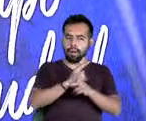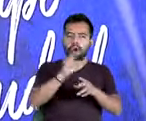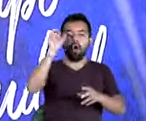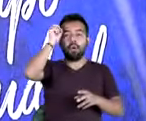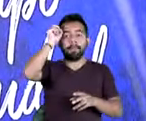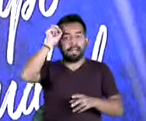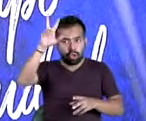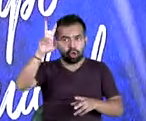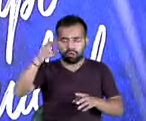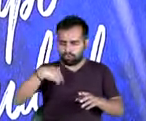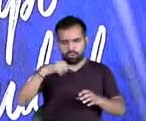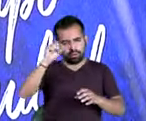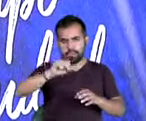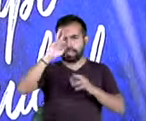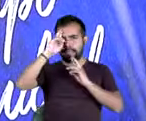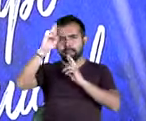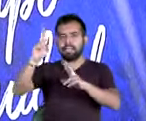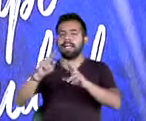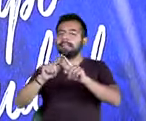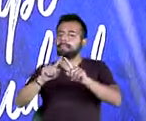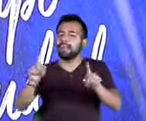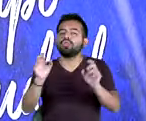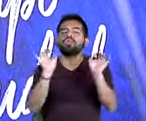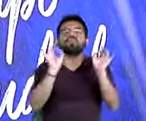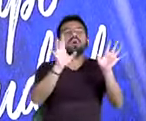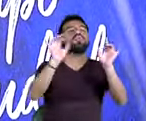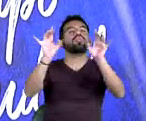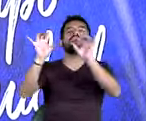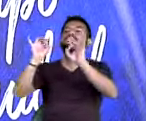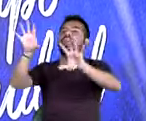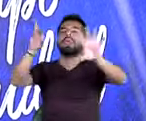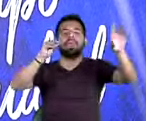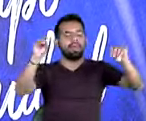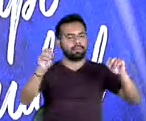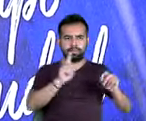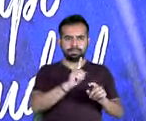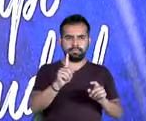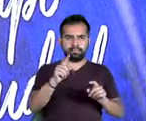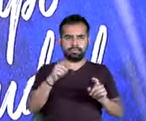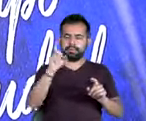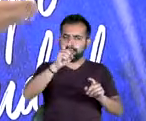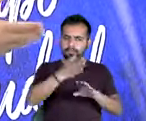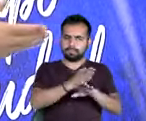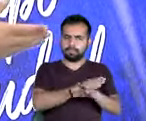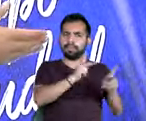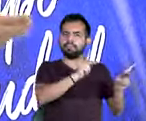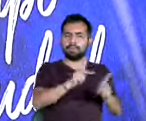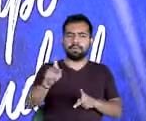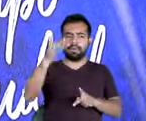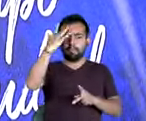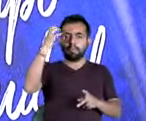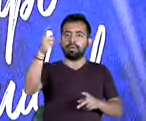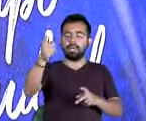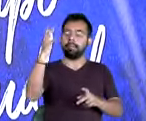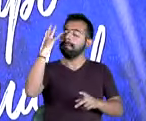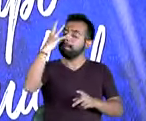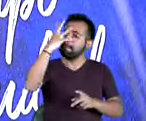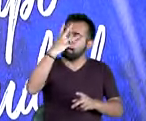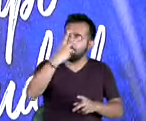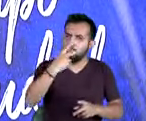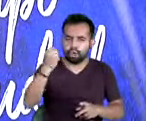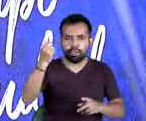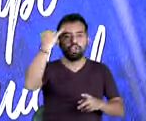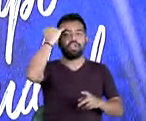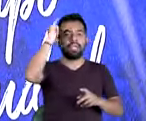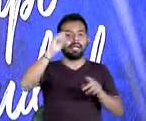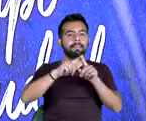soy partidario de una suerte de cantonización y parcelación de Quito. Este es un tema bonito para decirlo, complejo para operativizarlo.